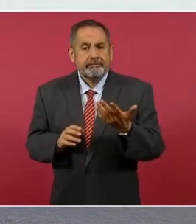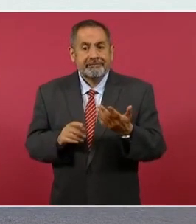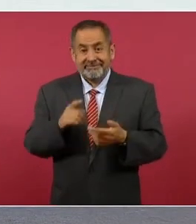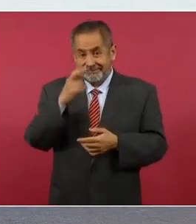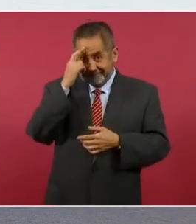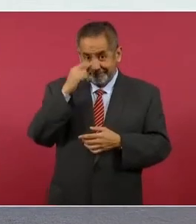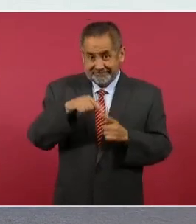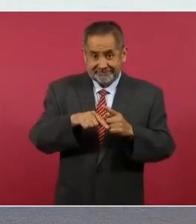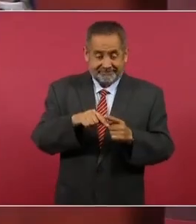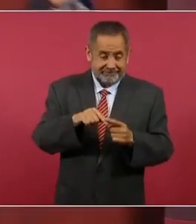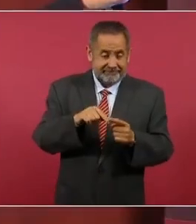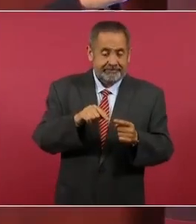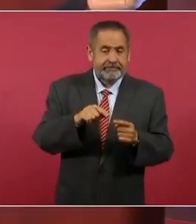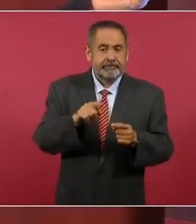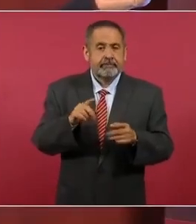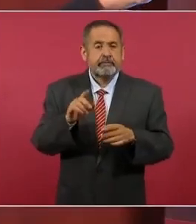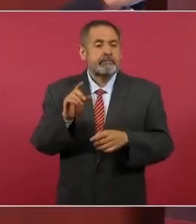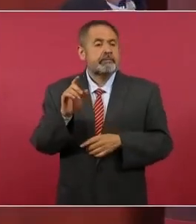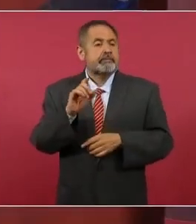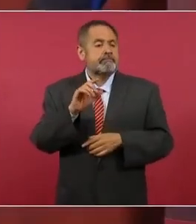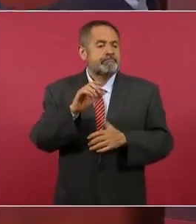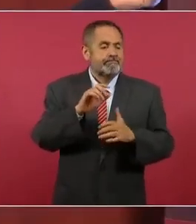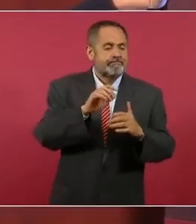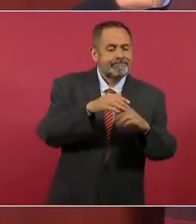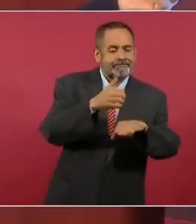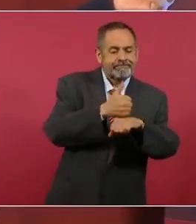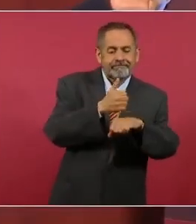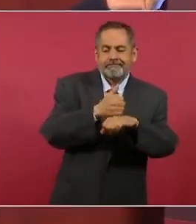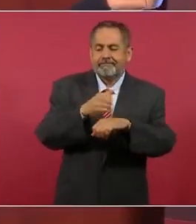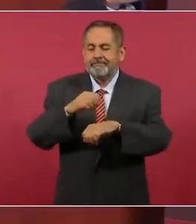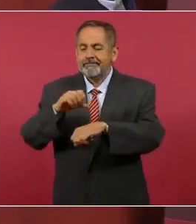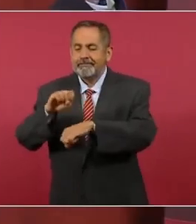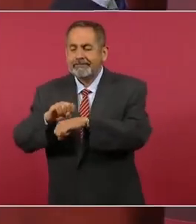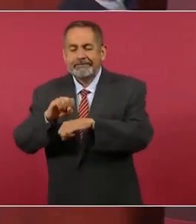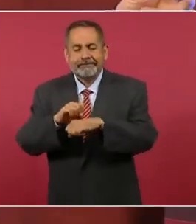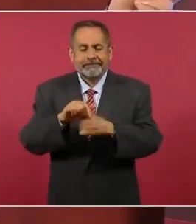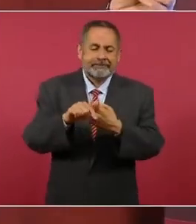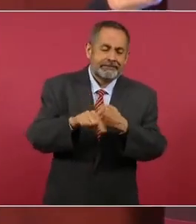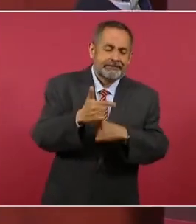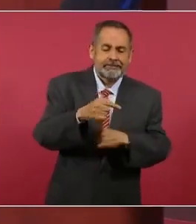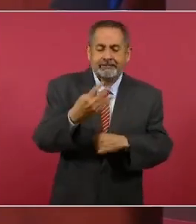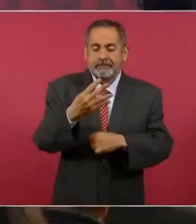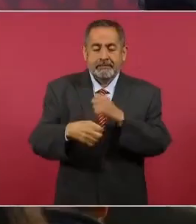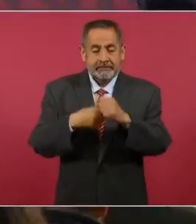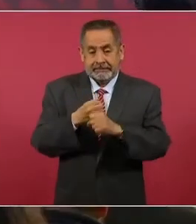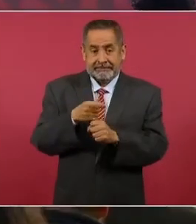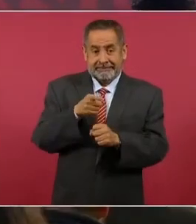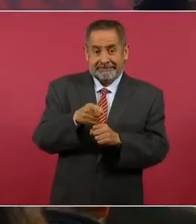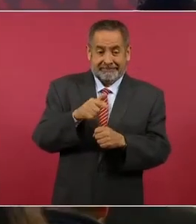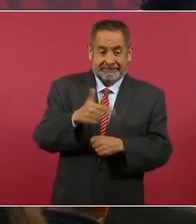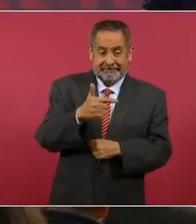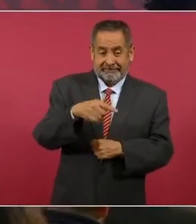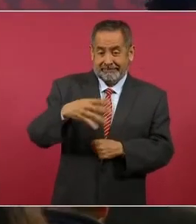sensible, que es a la salida de la niñez y a la entrada a la adolescencia, en la pubertad, de